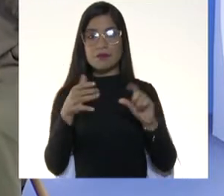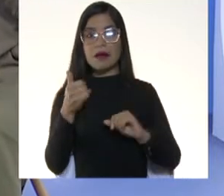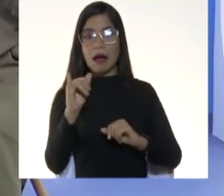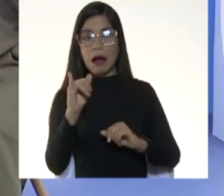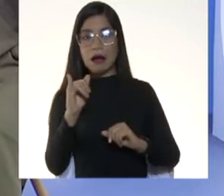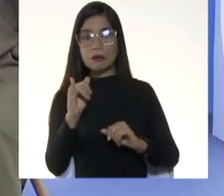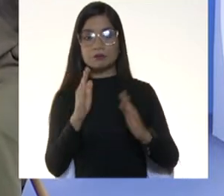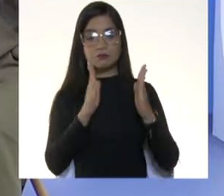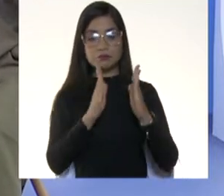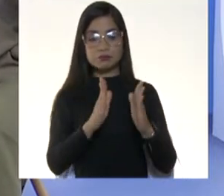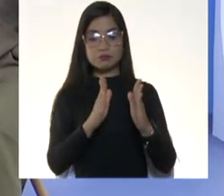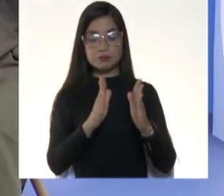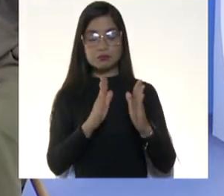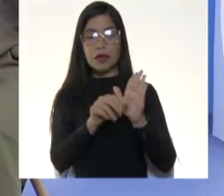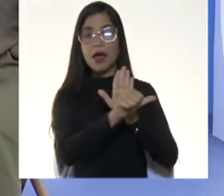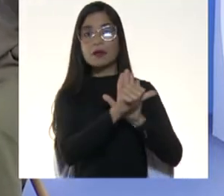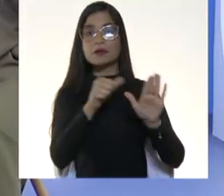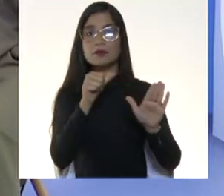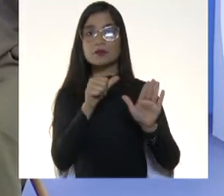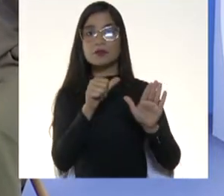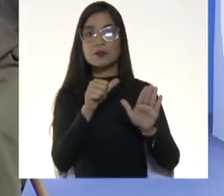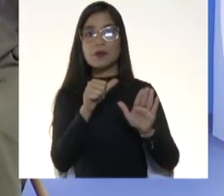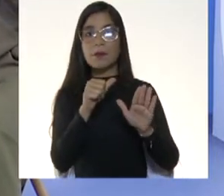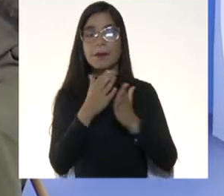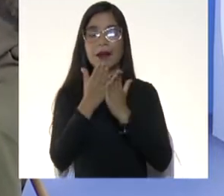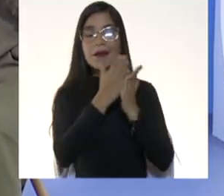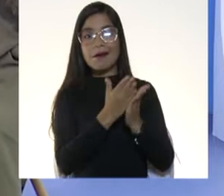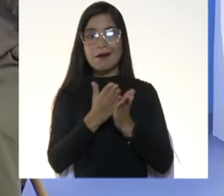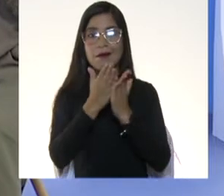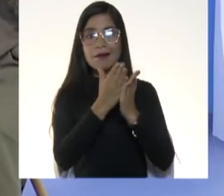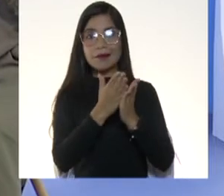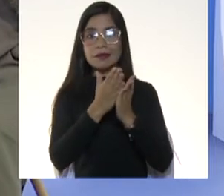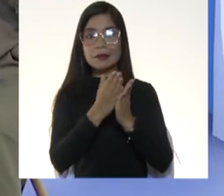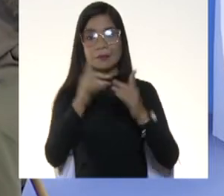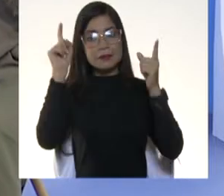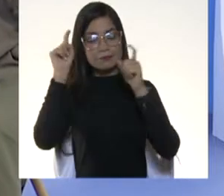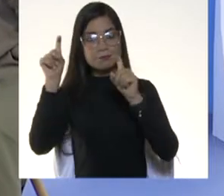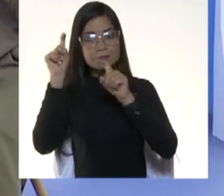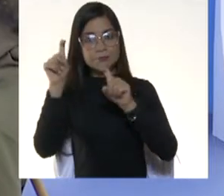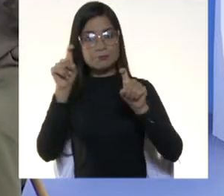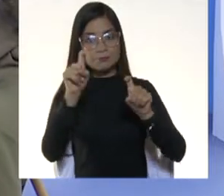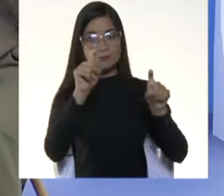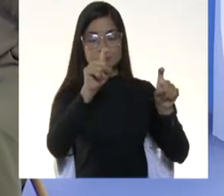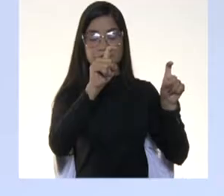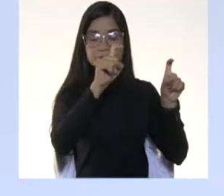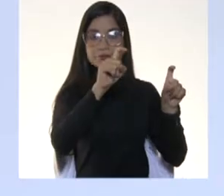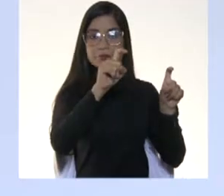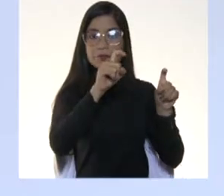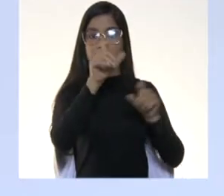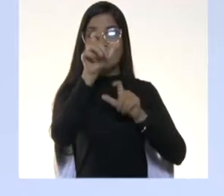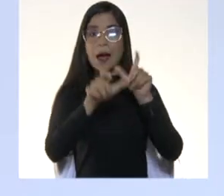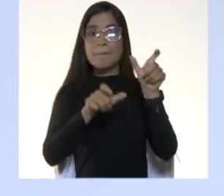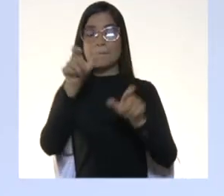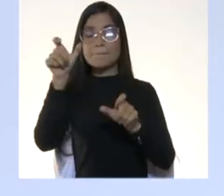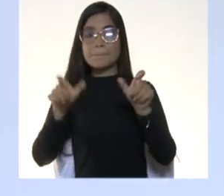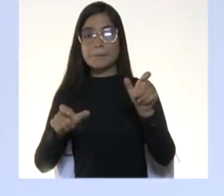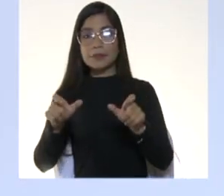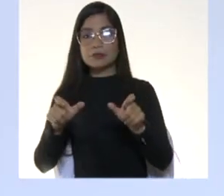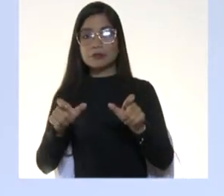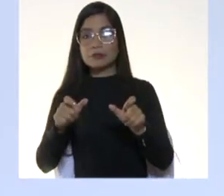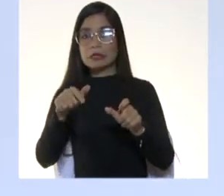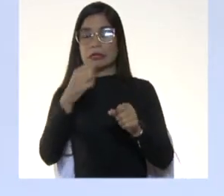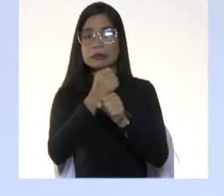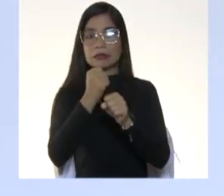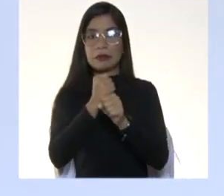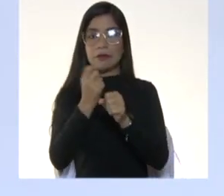académica, en donde vamos a formar desde el PNF y PNFA a todos los descriptivos o seres humanos que están en esta institución, para